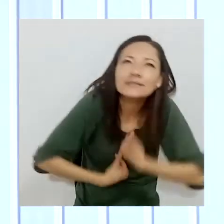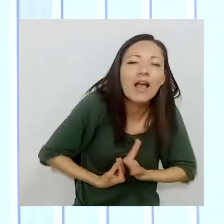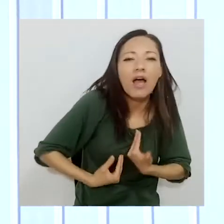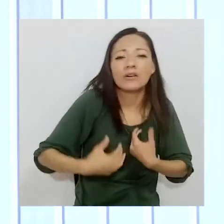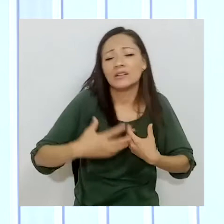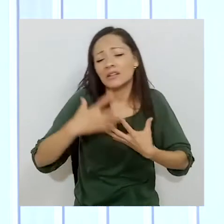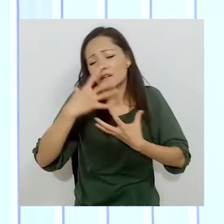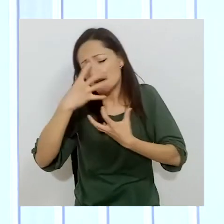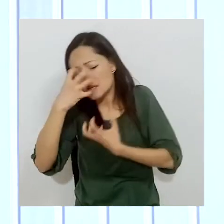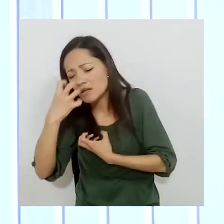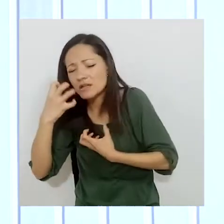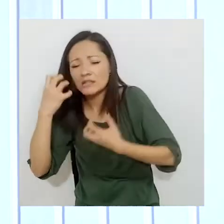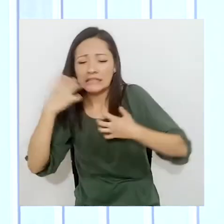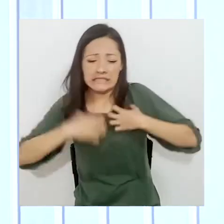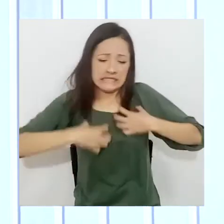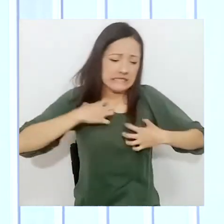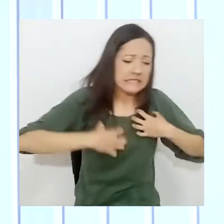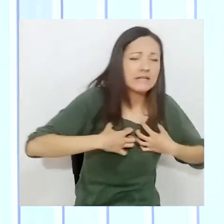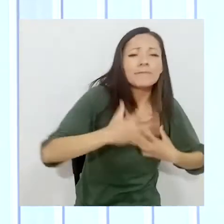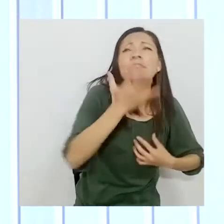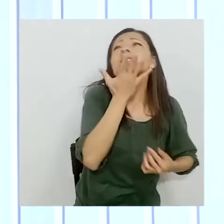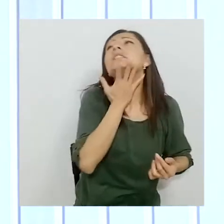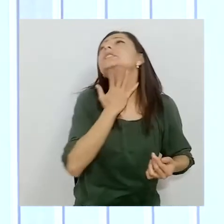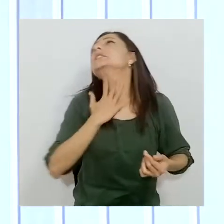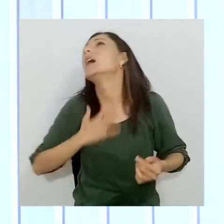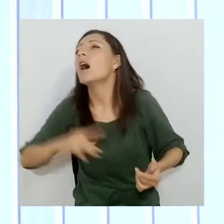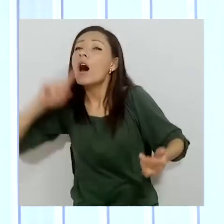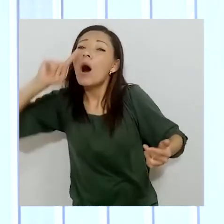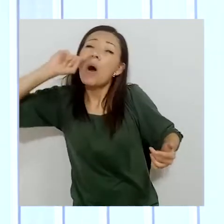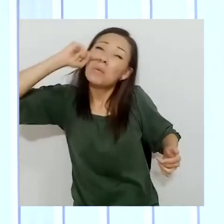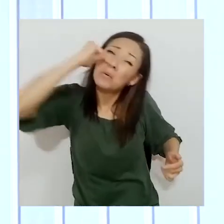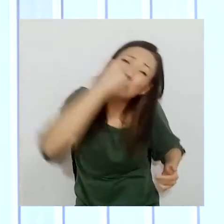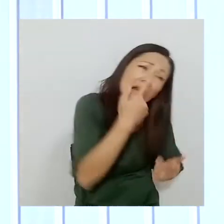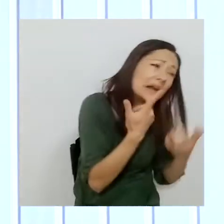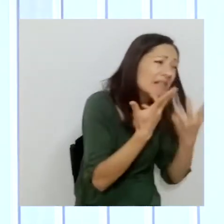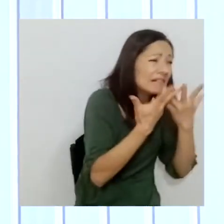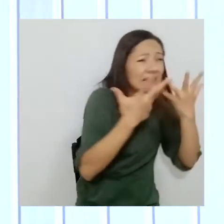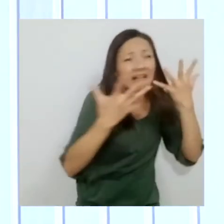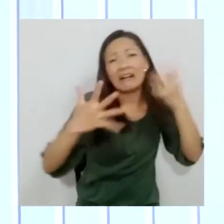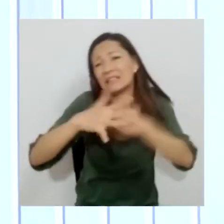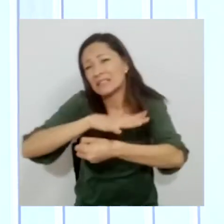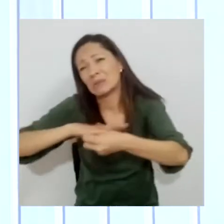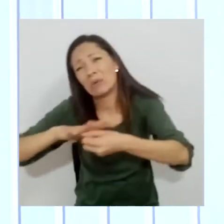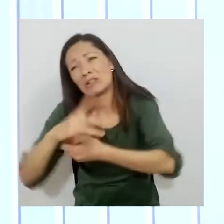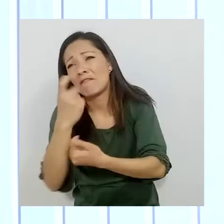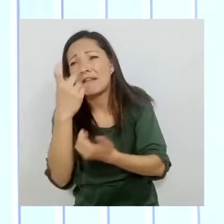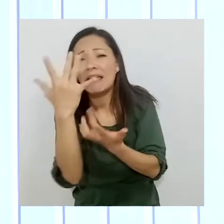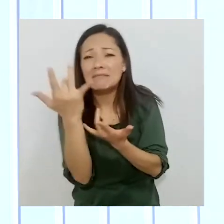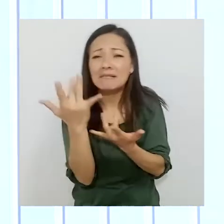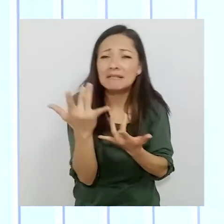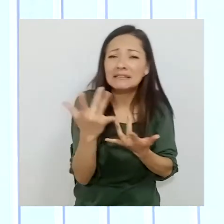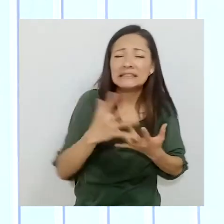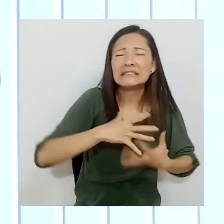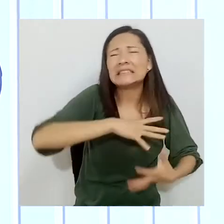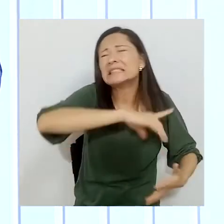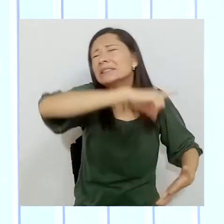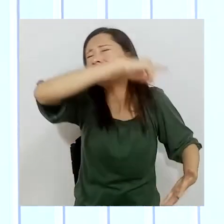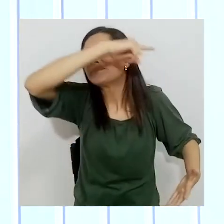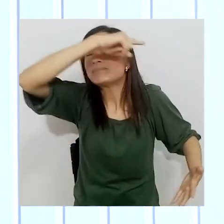agobiado, atribulado, sediento, aburrido, desahuciado, sin esperanza,